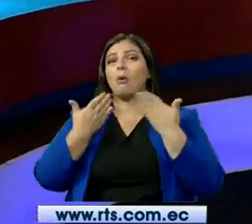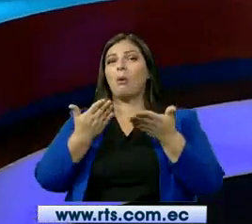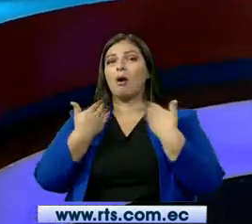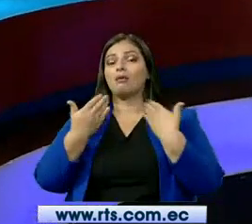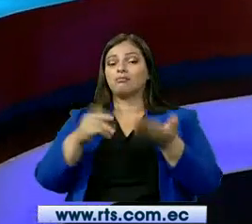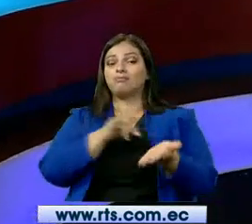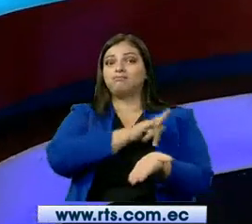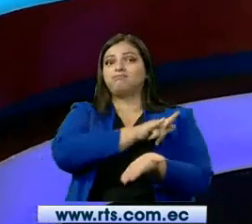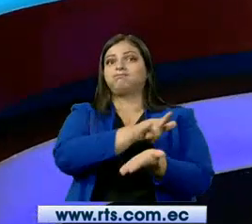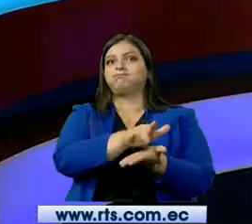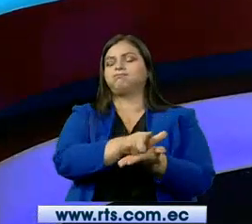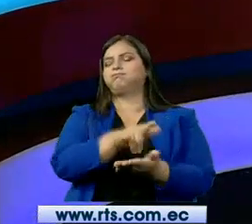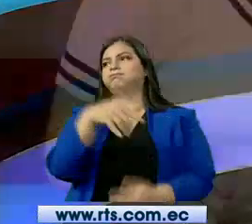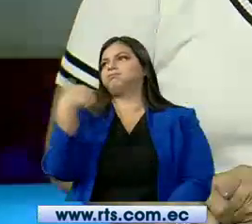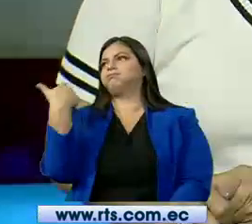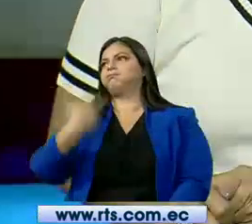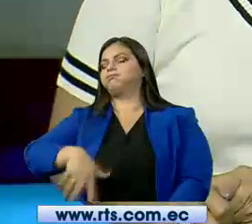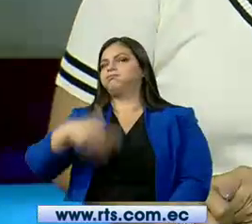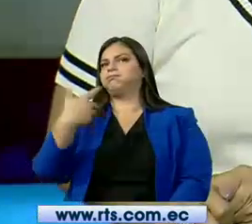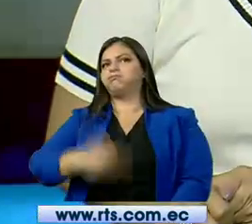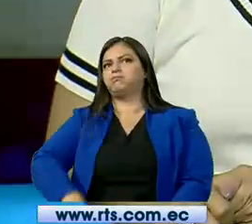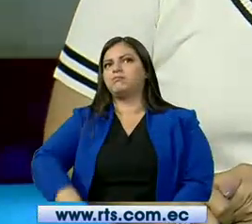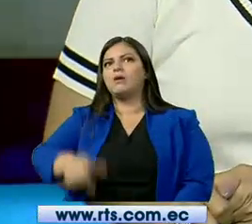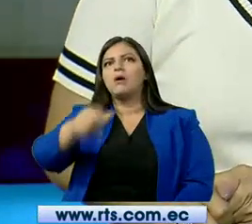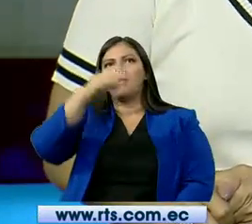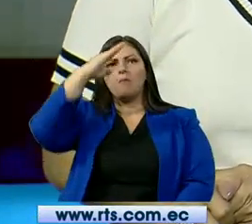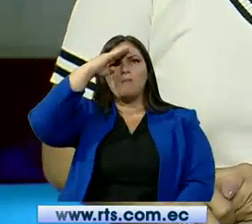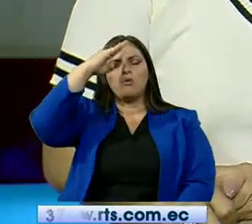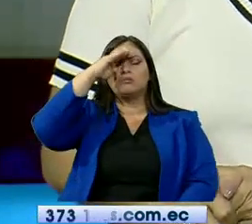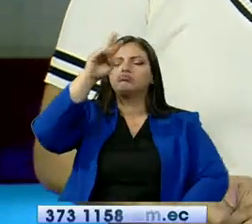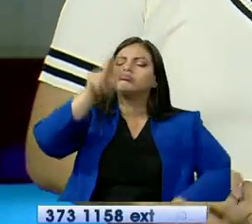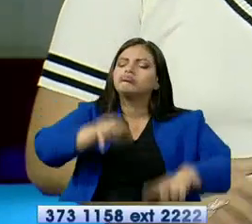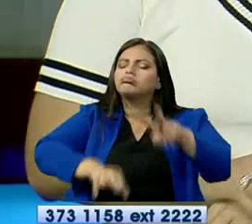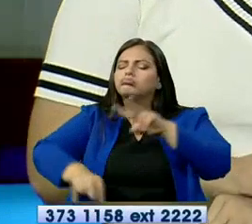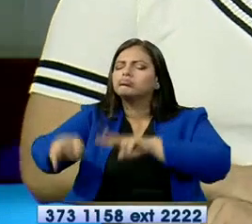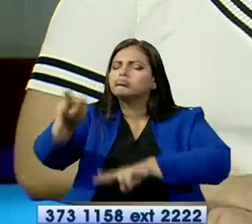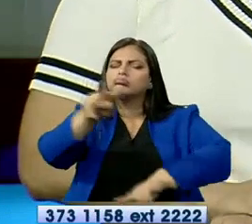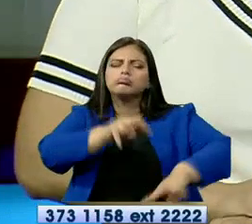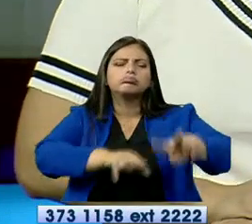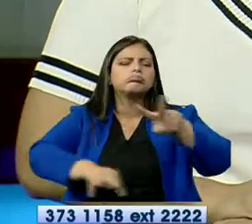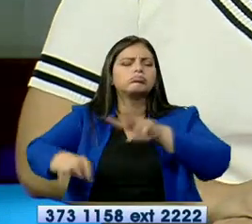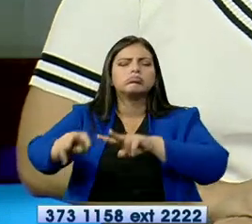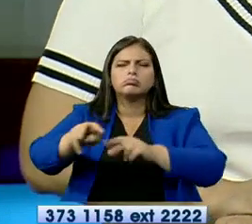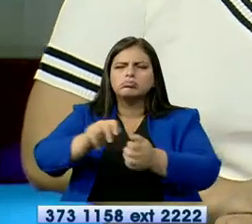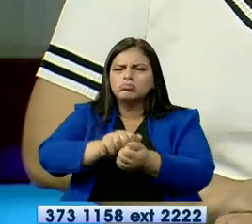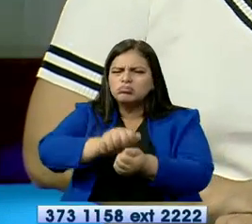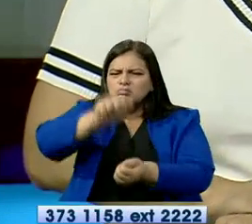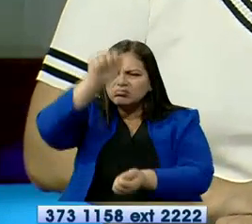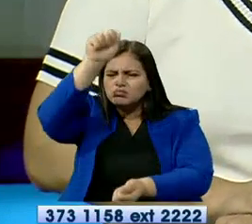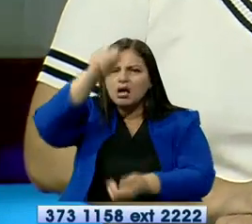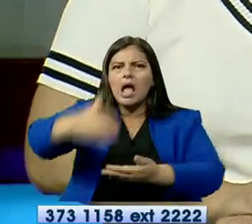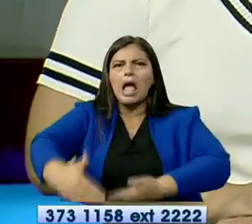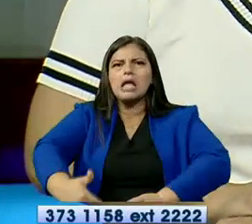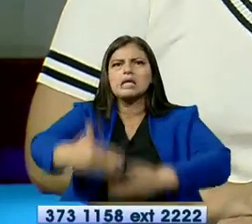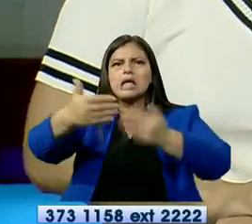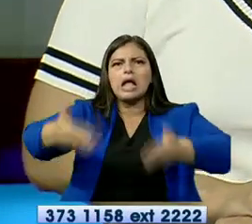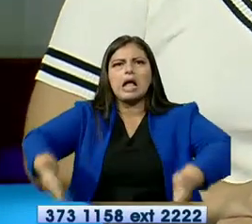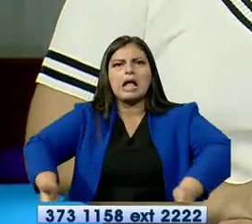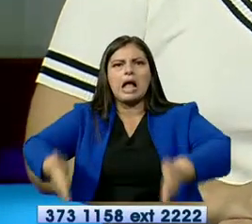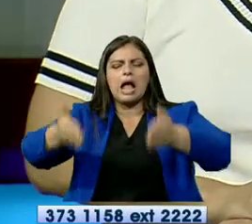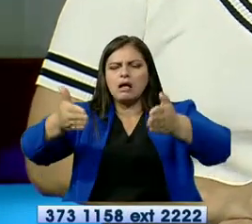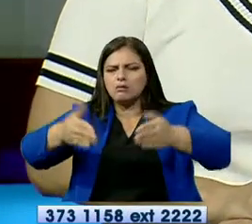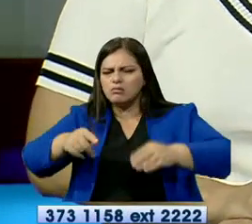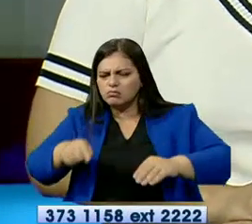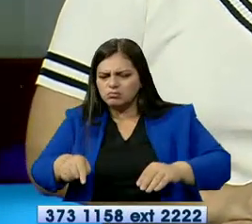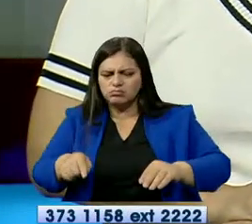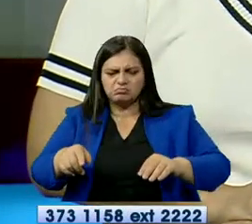fue incautada en el aeropuerto de Guayaquil cuando pretendía ser enviada como chocolate en polvo con destino a Europa. El